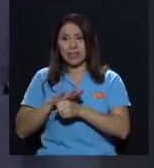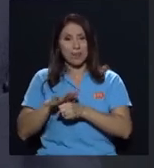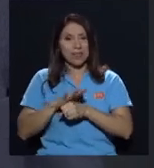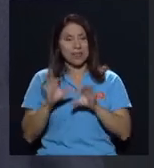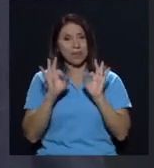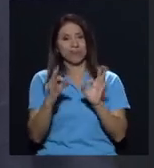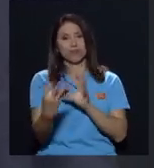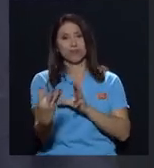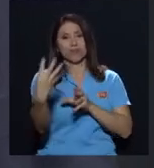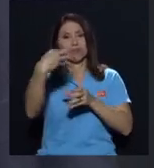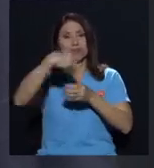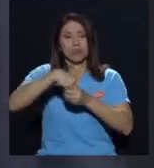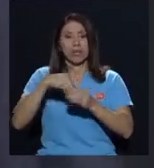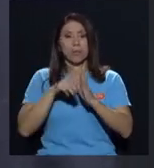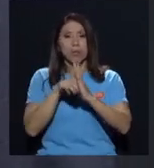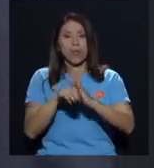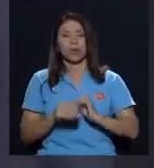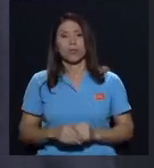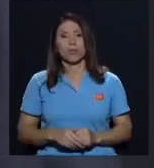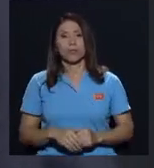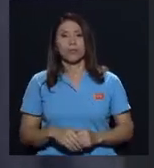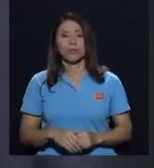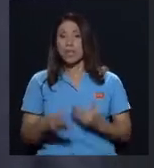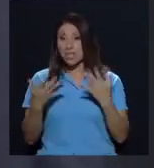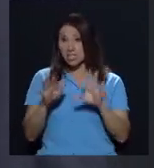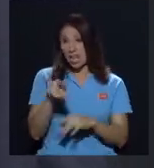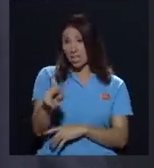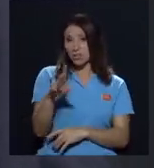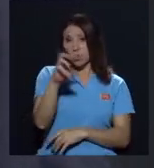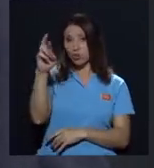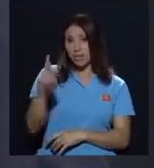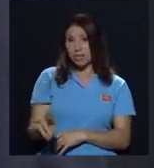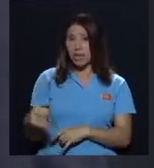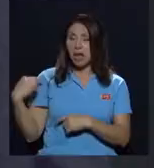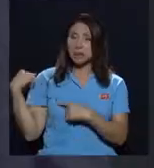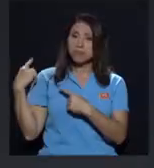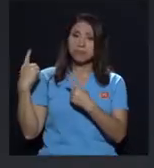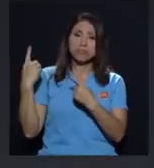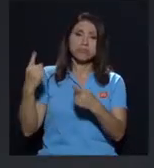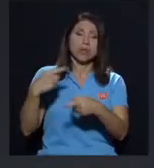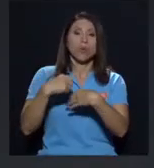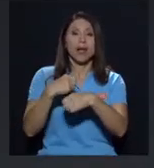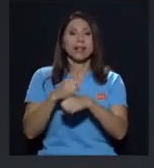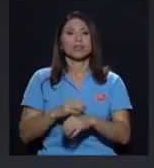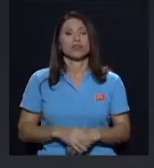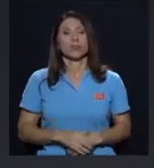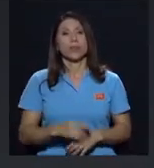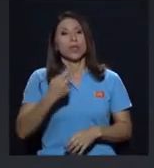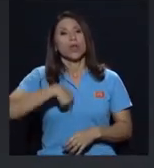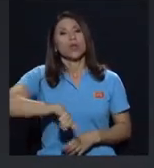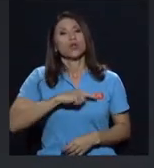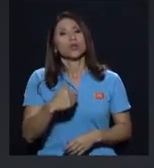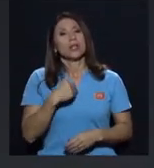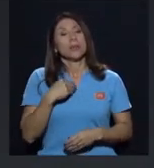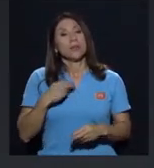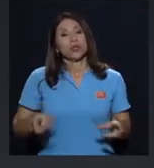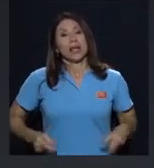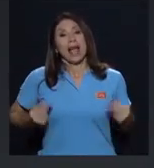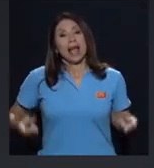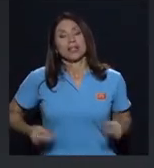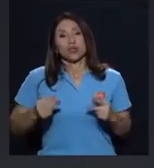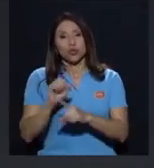y eso es rica tradicionalmente lo ha hecho a tenemos a gastos sociales precisamente los más elevados de américa